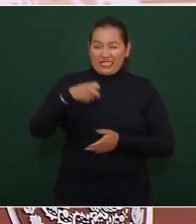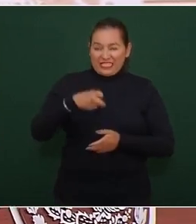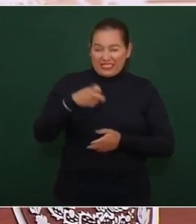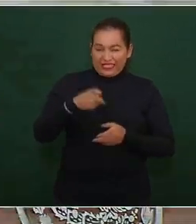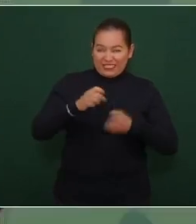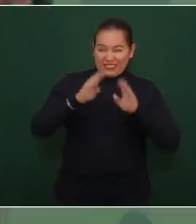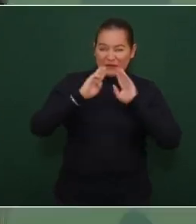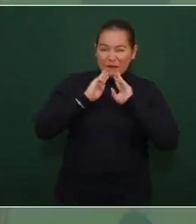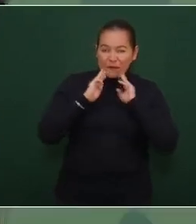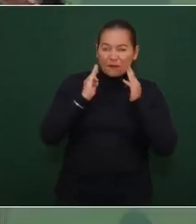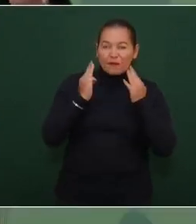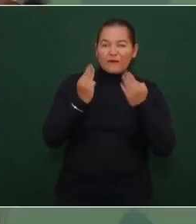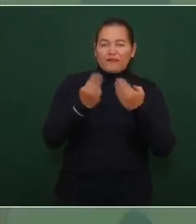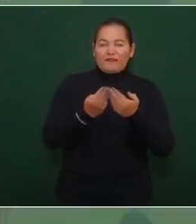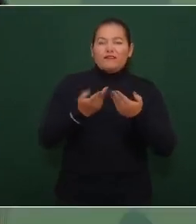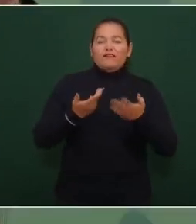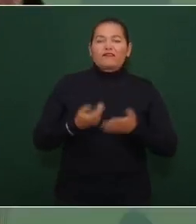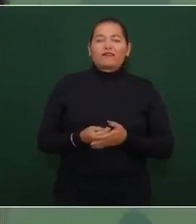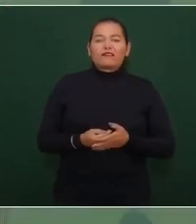es